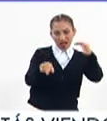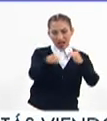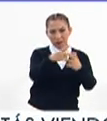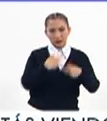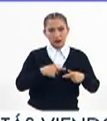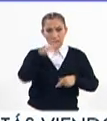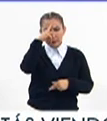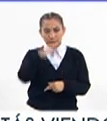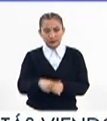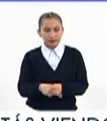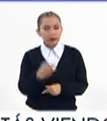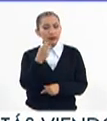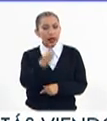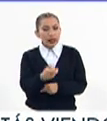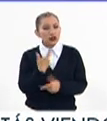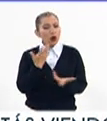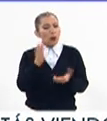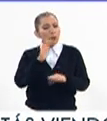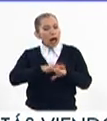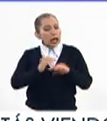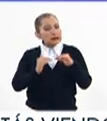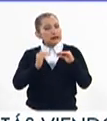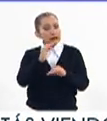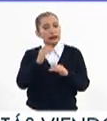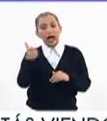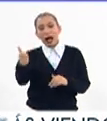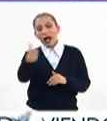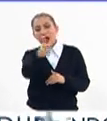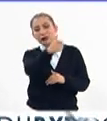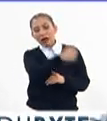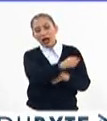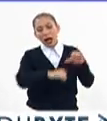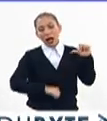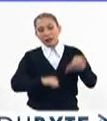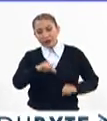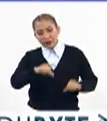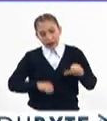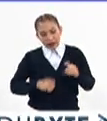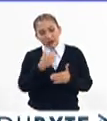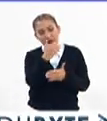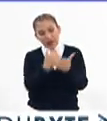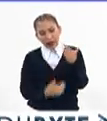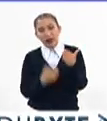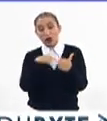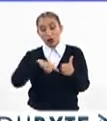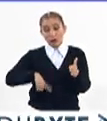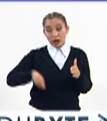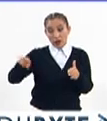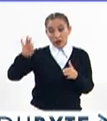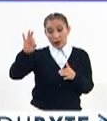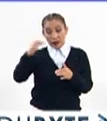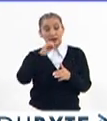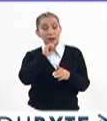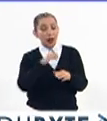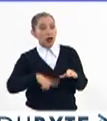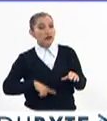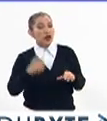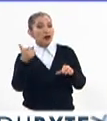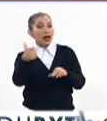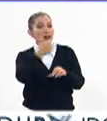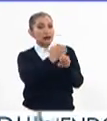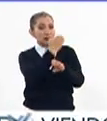los mexicanos. Esto se matizará en cada una de las acciones que tenga tanto el gobierno federal como los